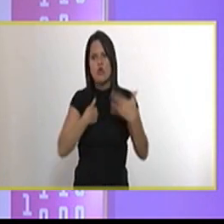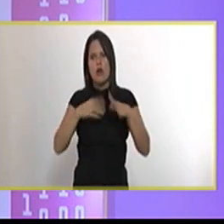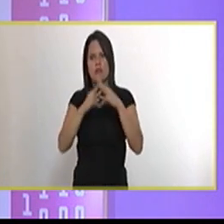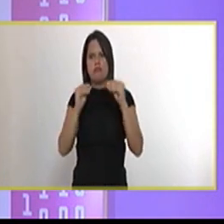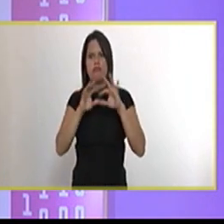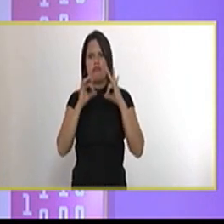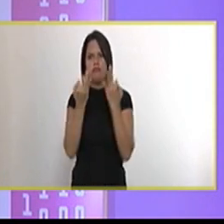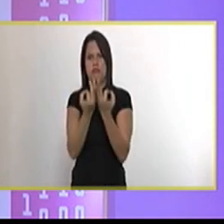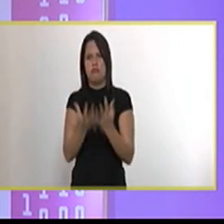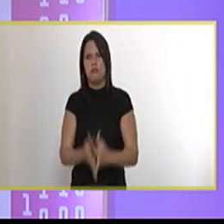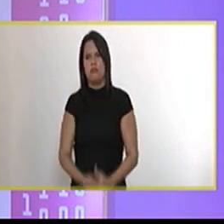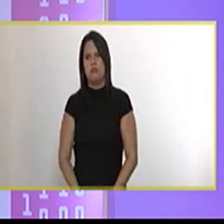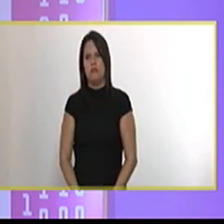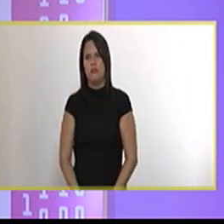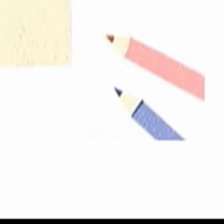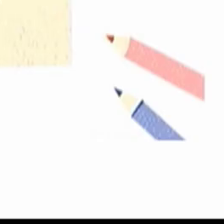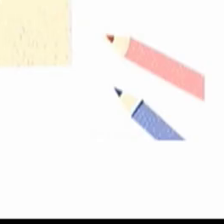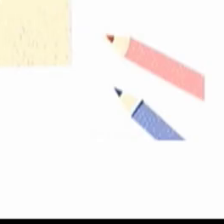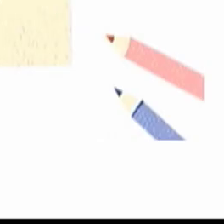familia.